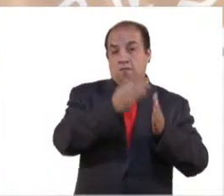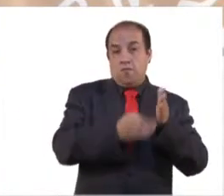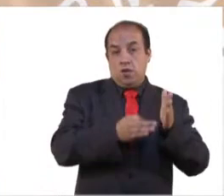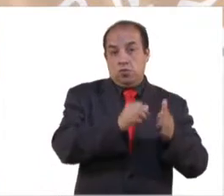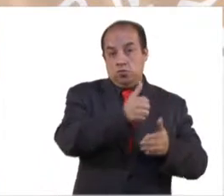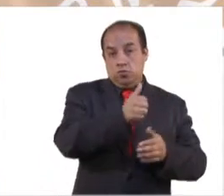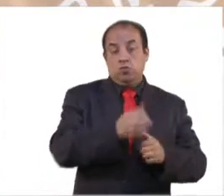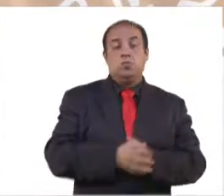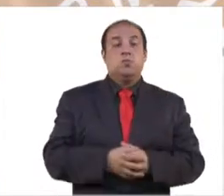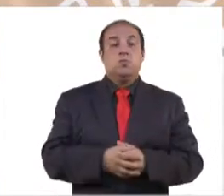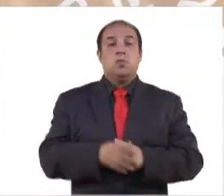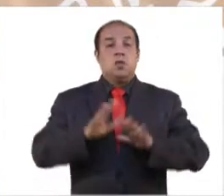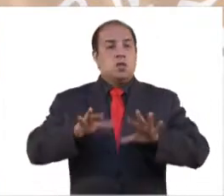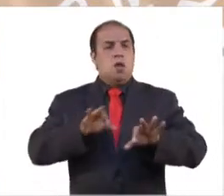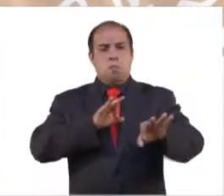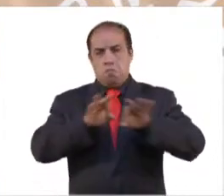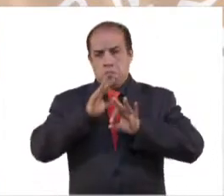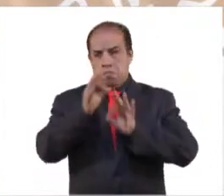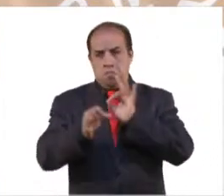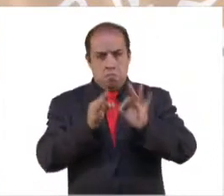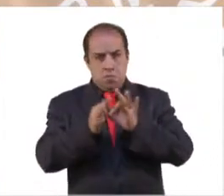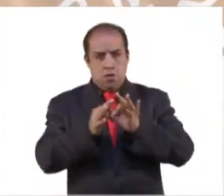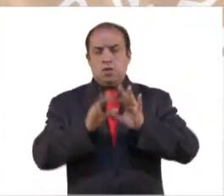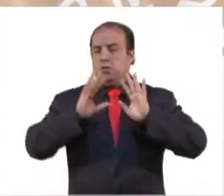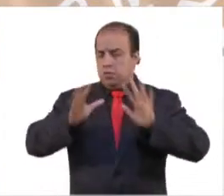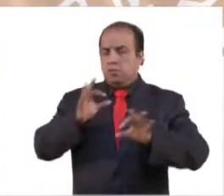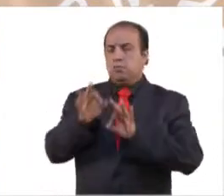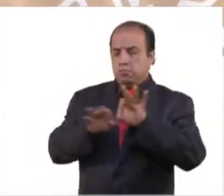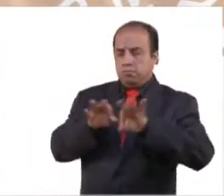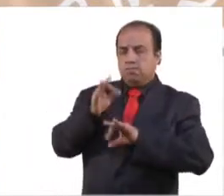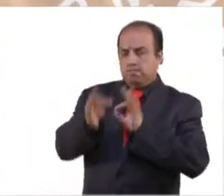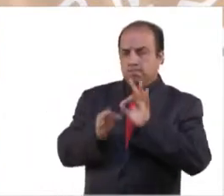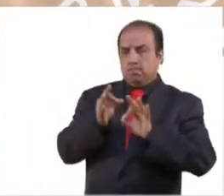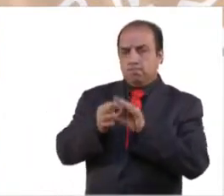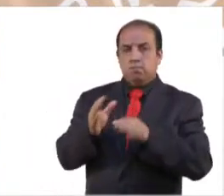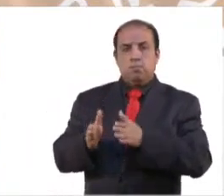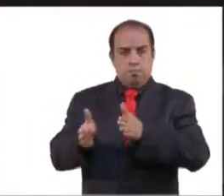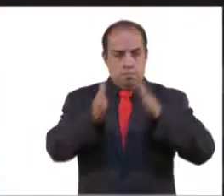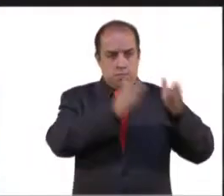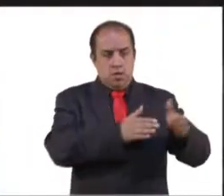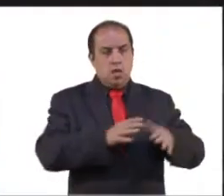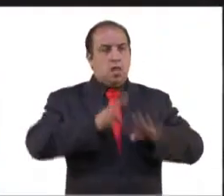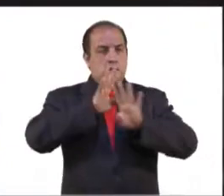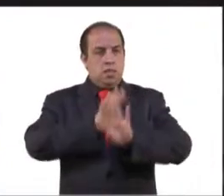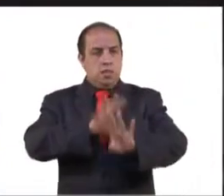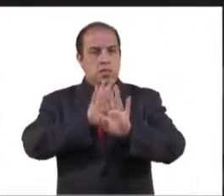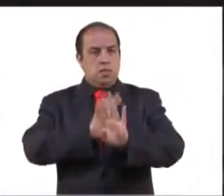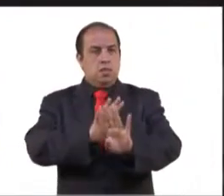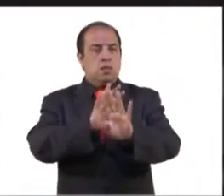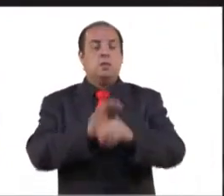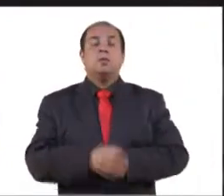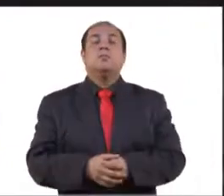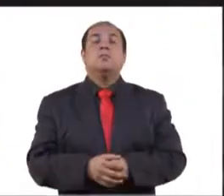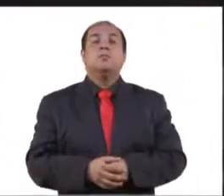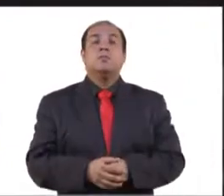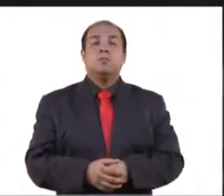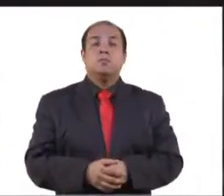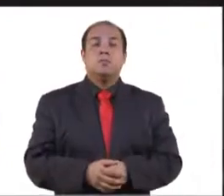están equipadas, funcionando totalmente? Ya están funcionando todas. Ok. Por otro lado, doctora, sobre la marcha, pues ya menciona